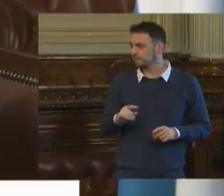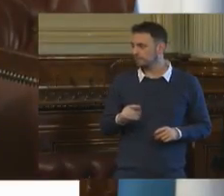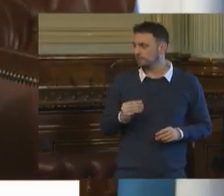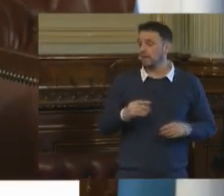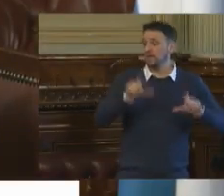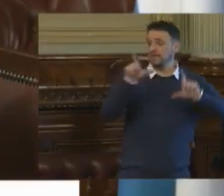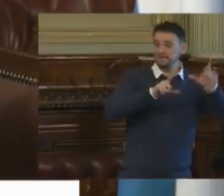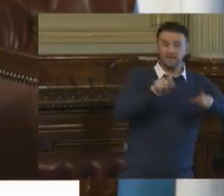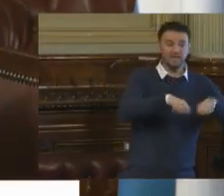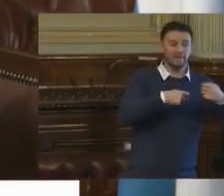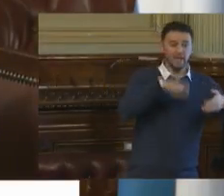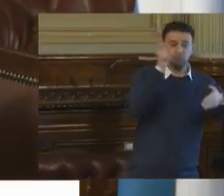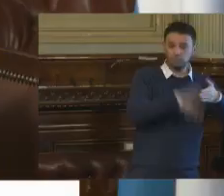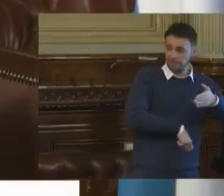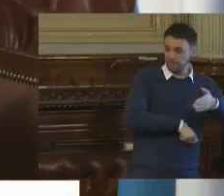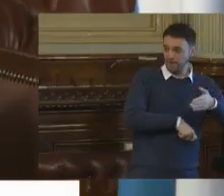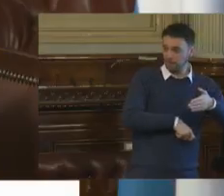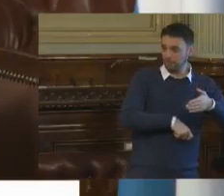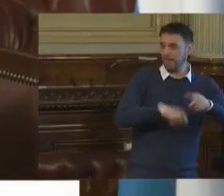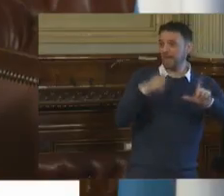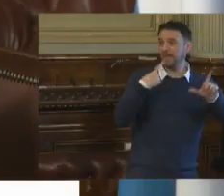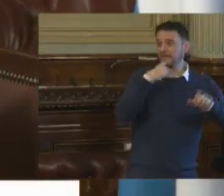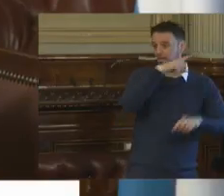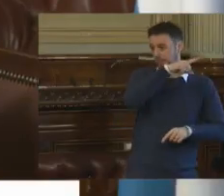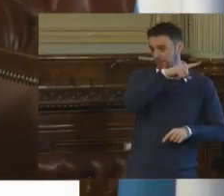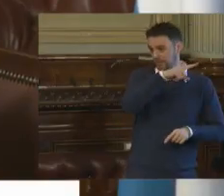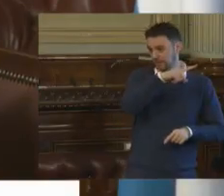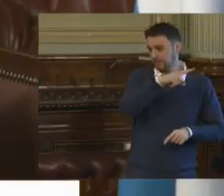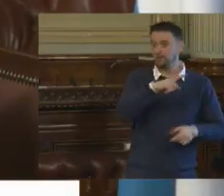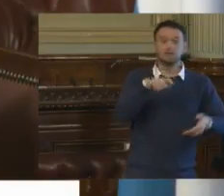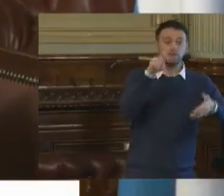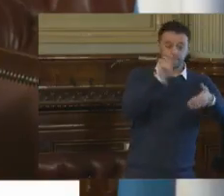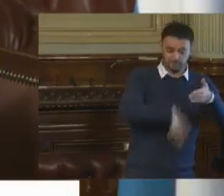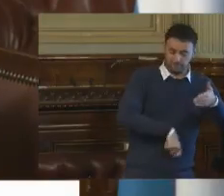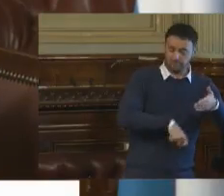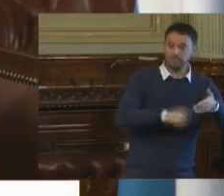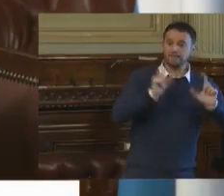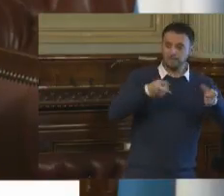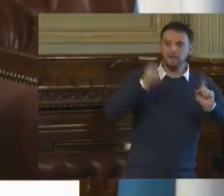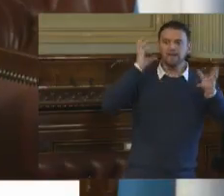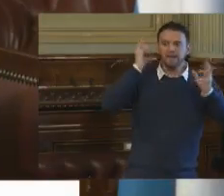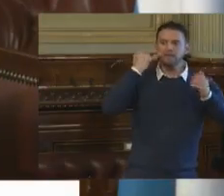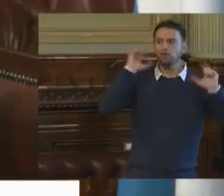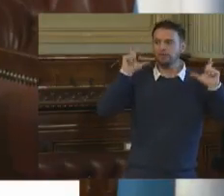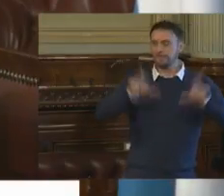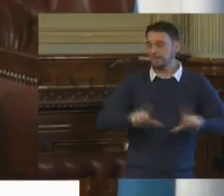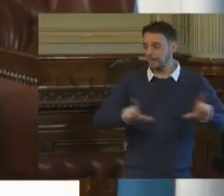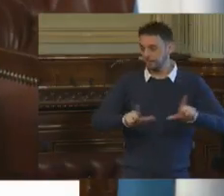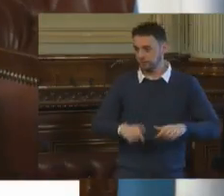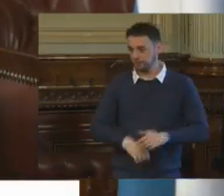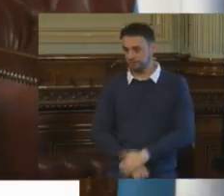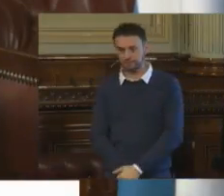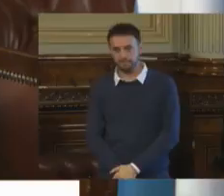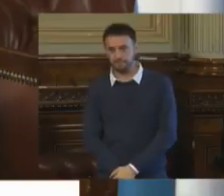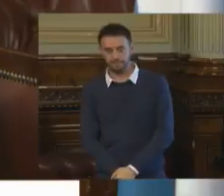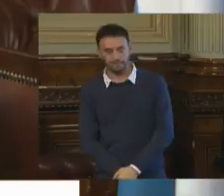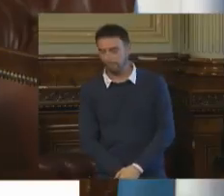firmaron los medios de comunicación en españa tanto de prensa escrita como de radio y televisión